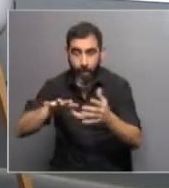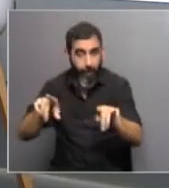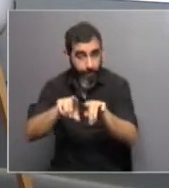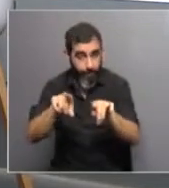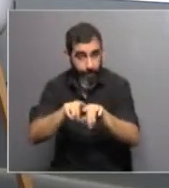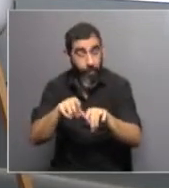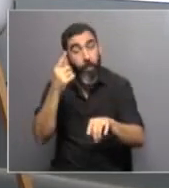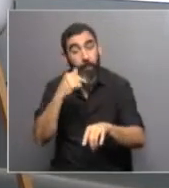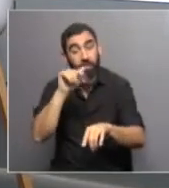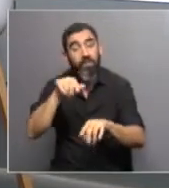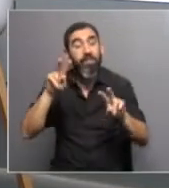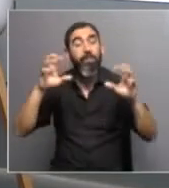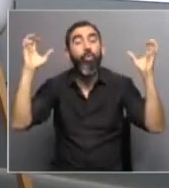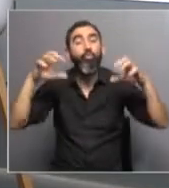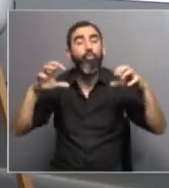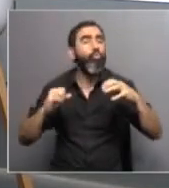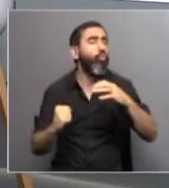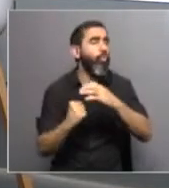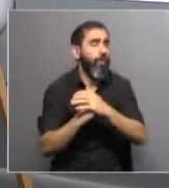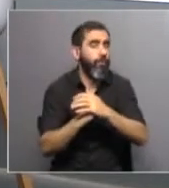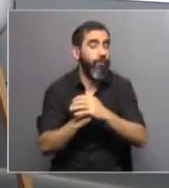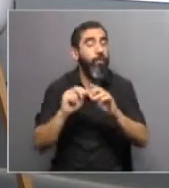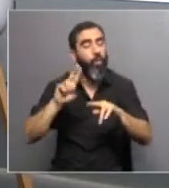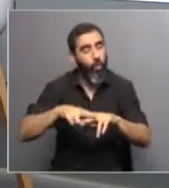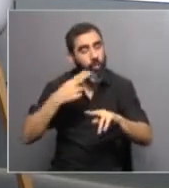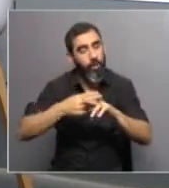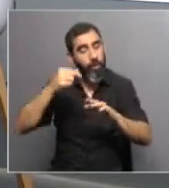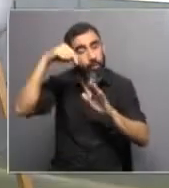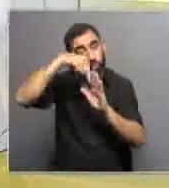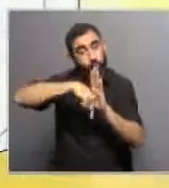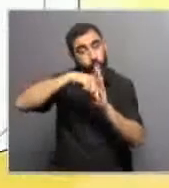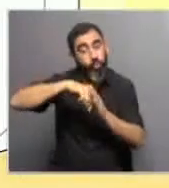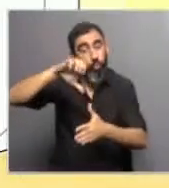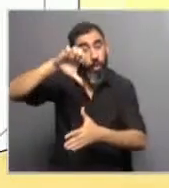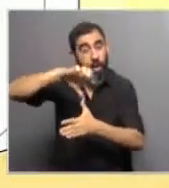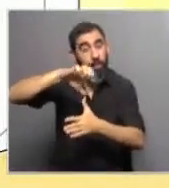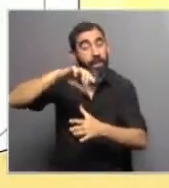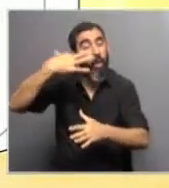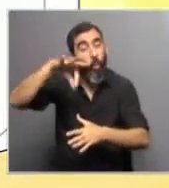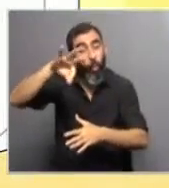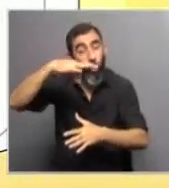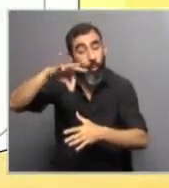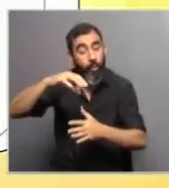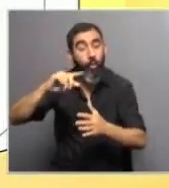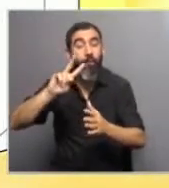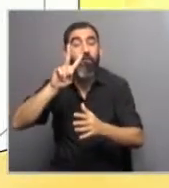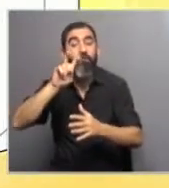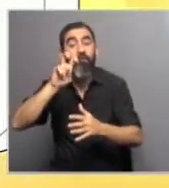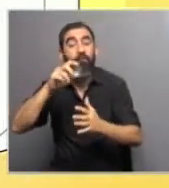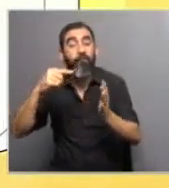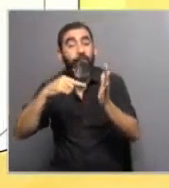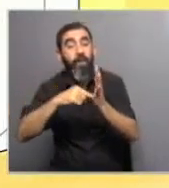análisis, en este caso habla de lluvias extremas. Y de vuelta, el sudeste de Sudamérica tiene un punto verde, es el único punto dentro de toda Sudamérica,